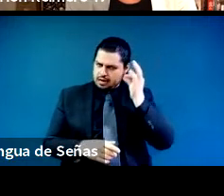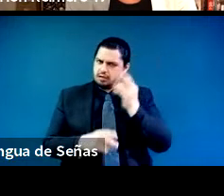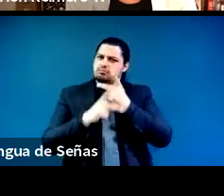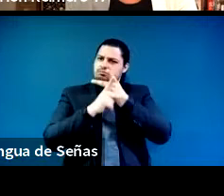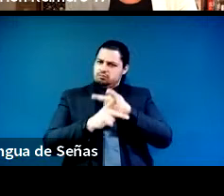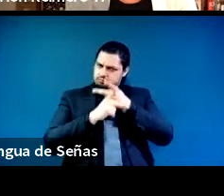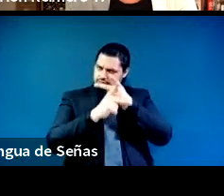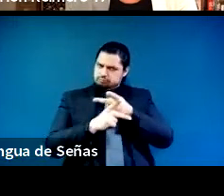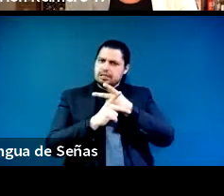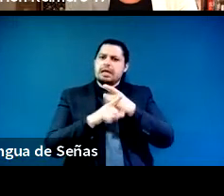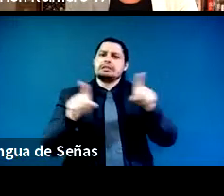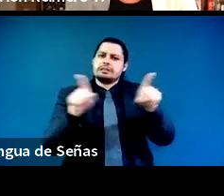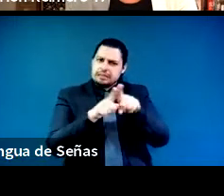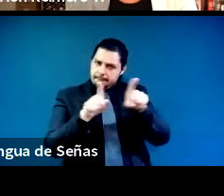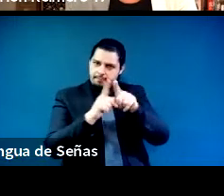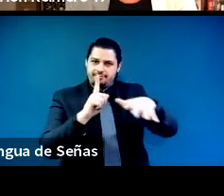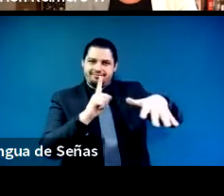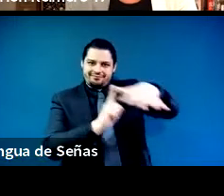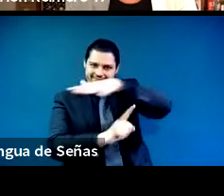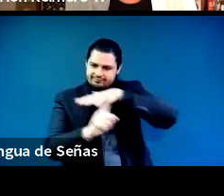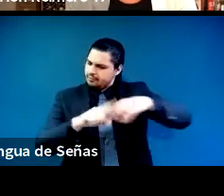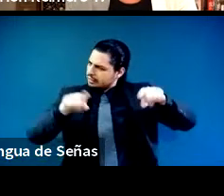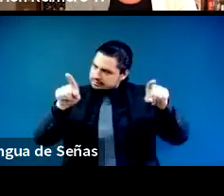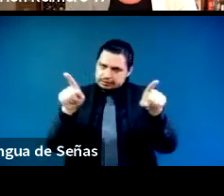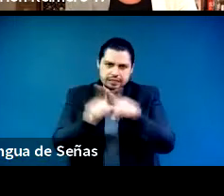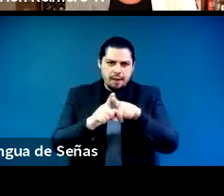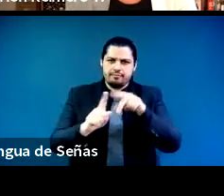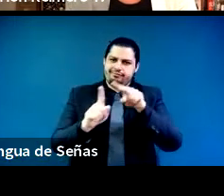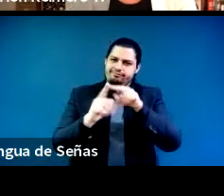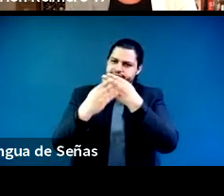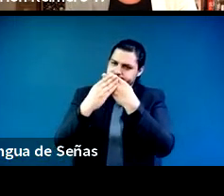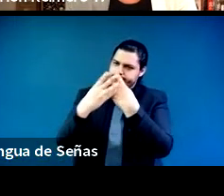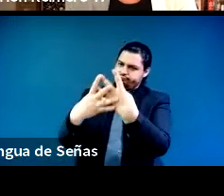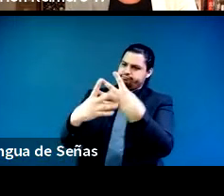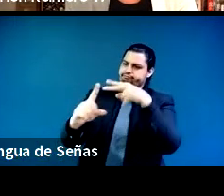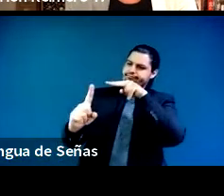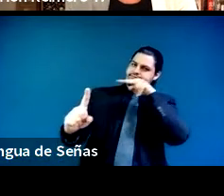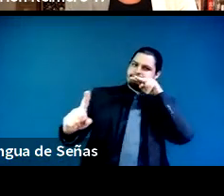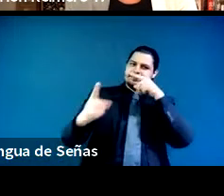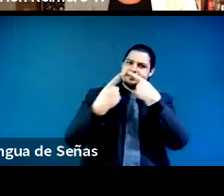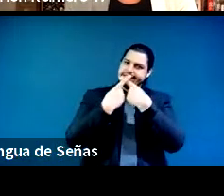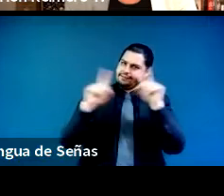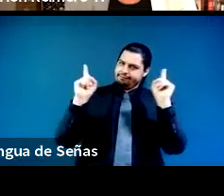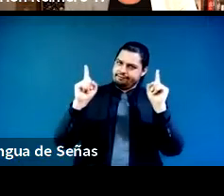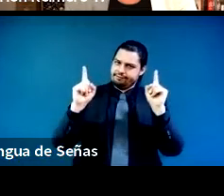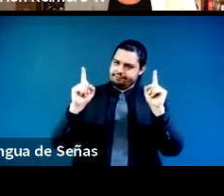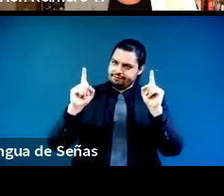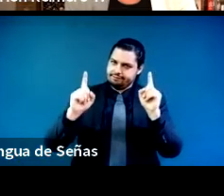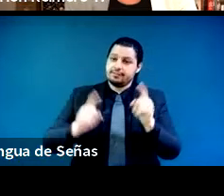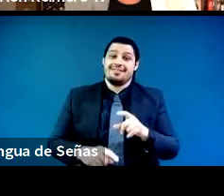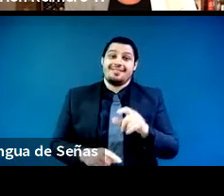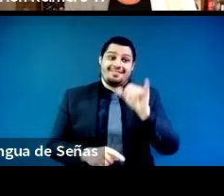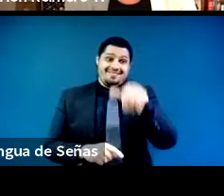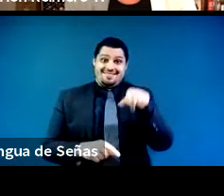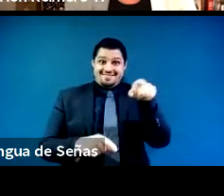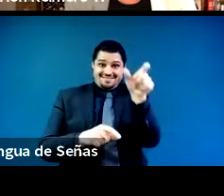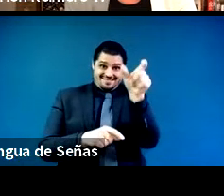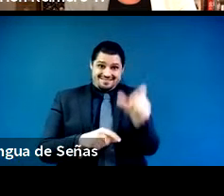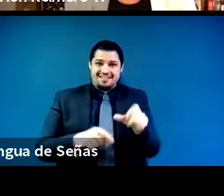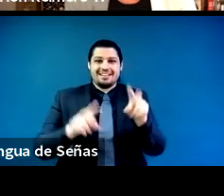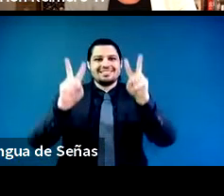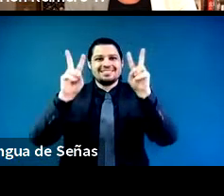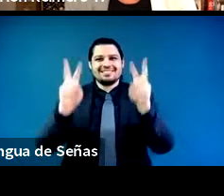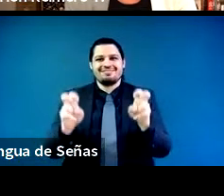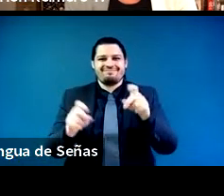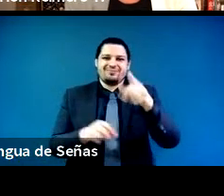que tengan una perspectiva distinta. Y hoy además esto también se cruza con el tema del medio ambiente. También tenemos que